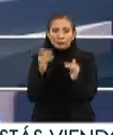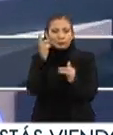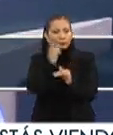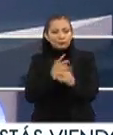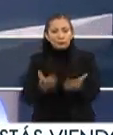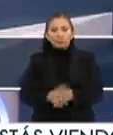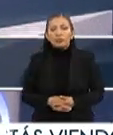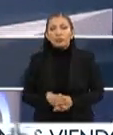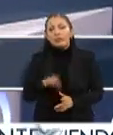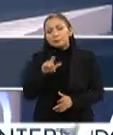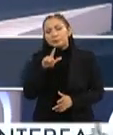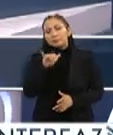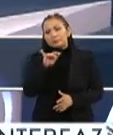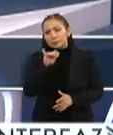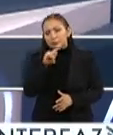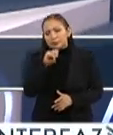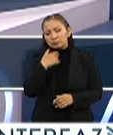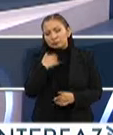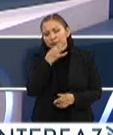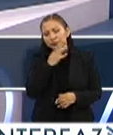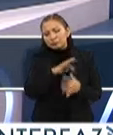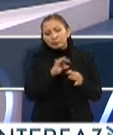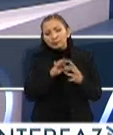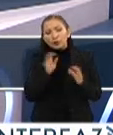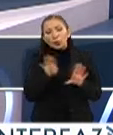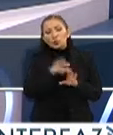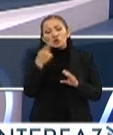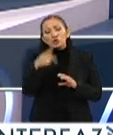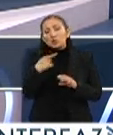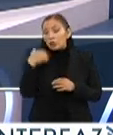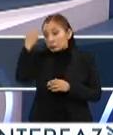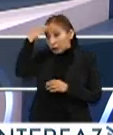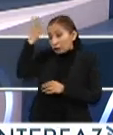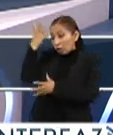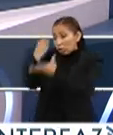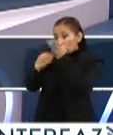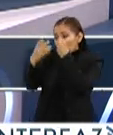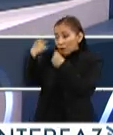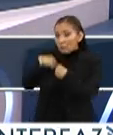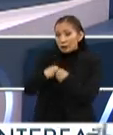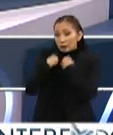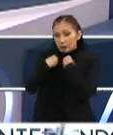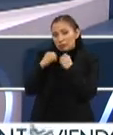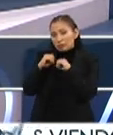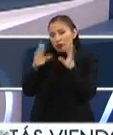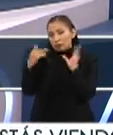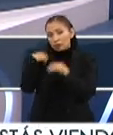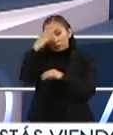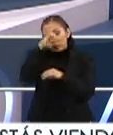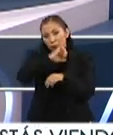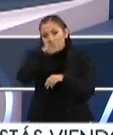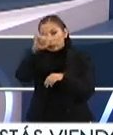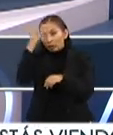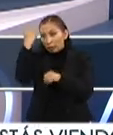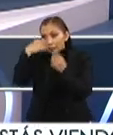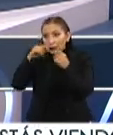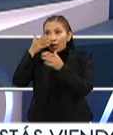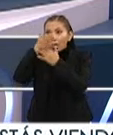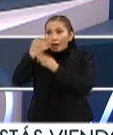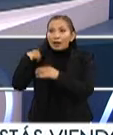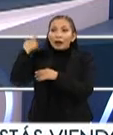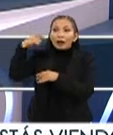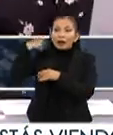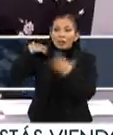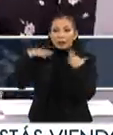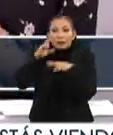cosas. Lolita, cuéntanos cómo fue que enriqueció tu experiencia de vida y por supuesto tu experiencia profesional también